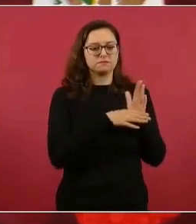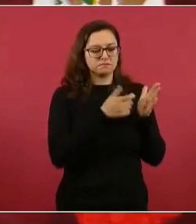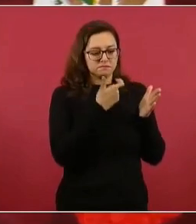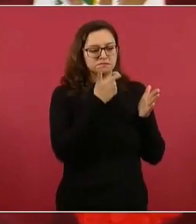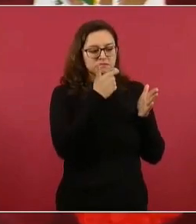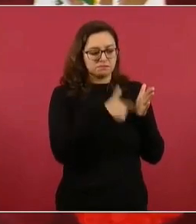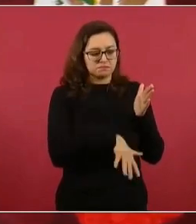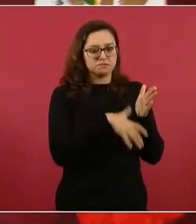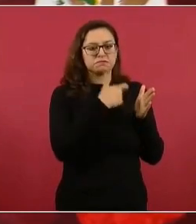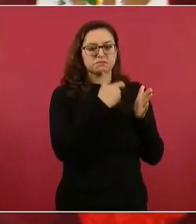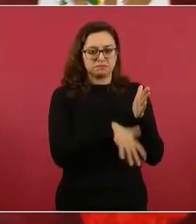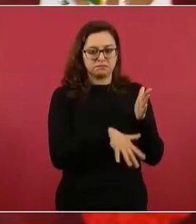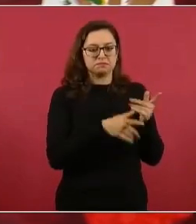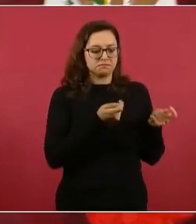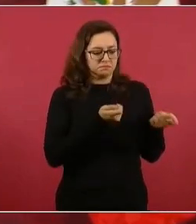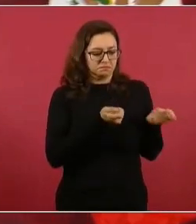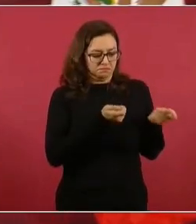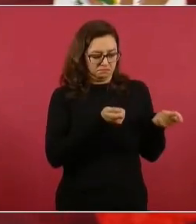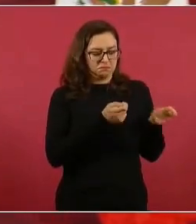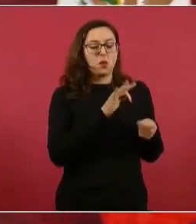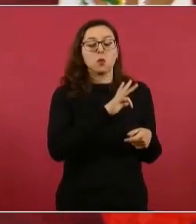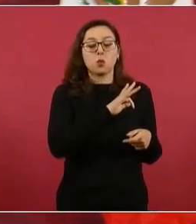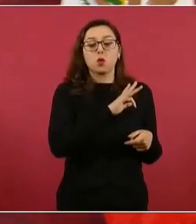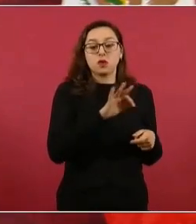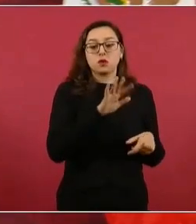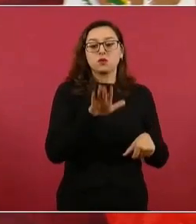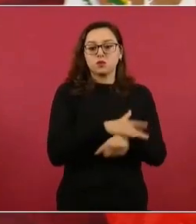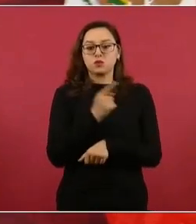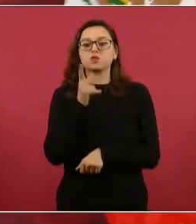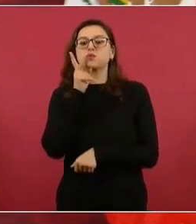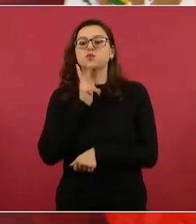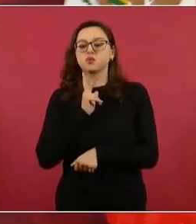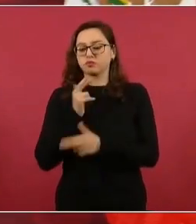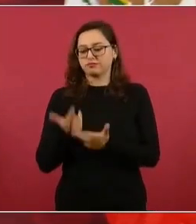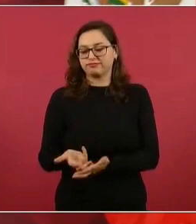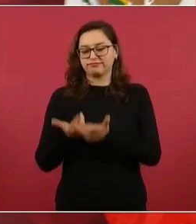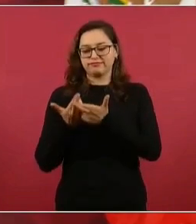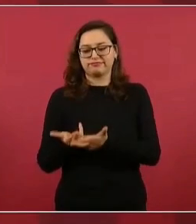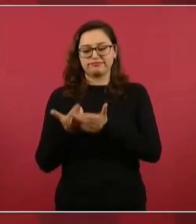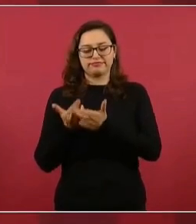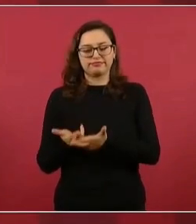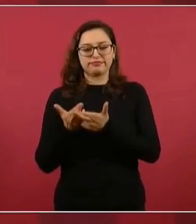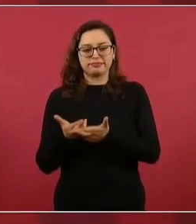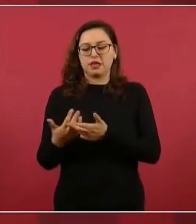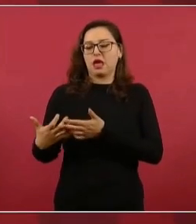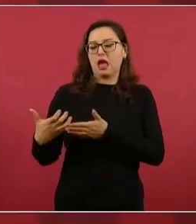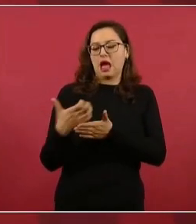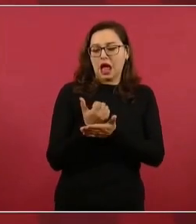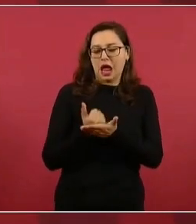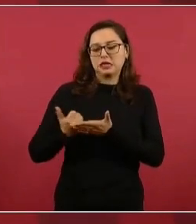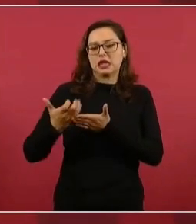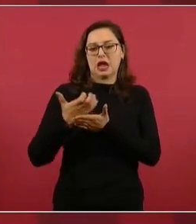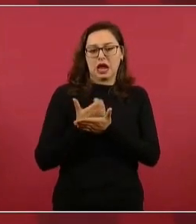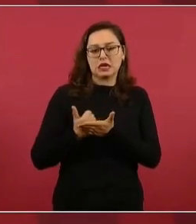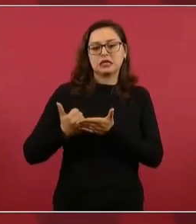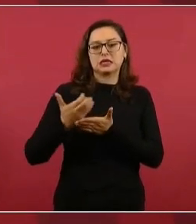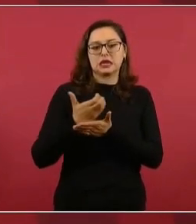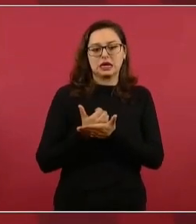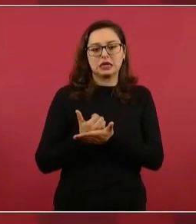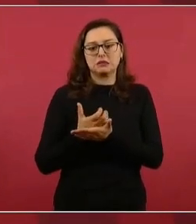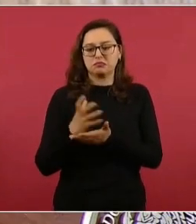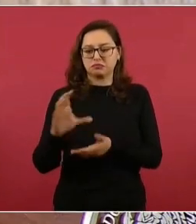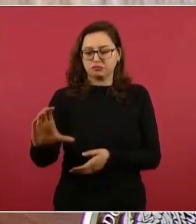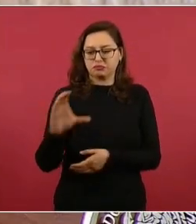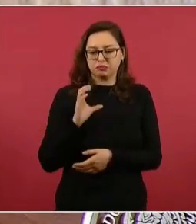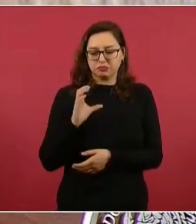obteniendo más excedentes que lo que dedicamos al subsidio a la